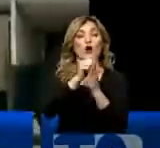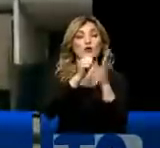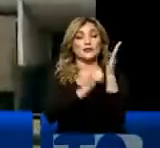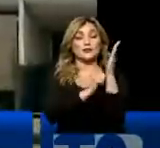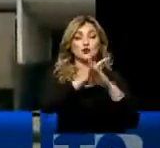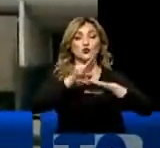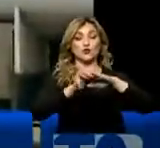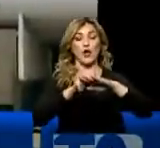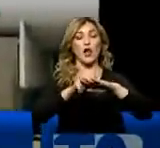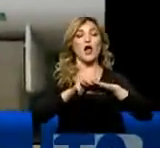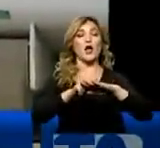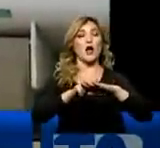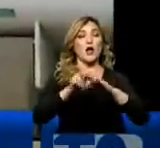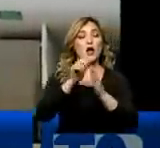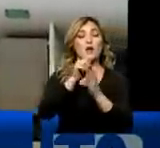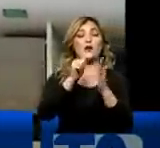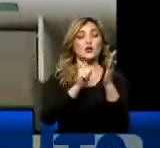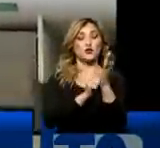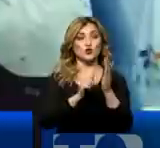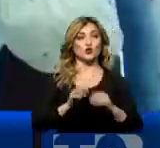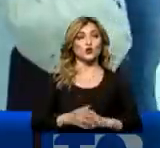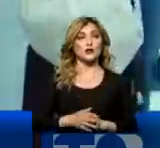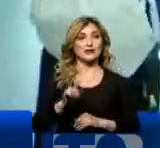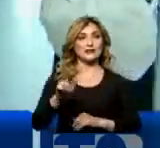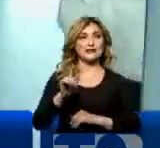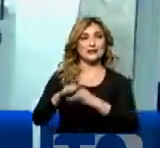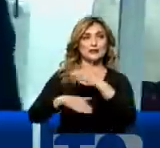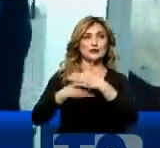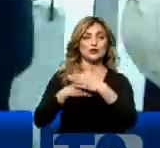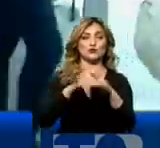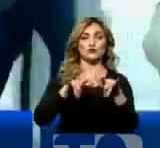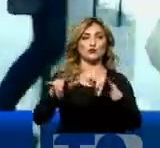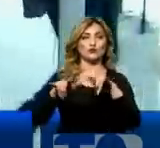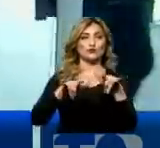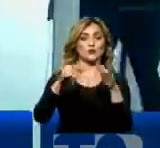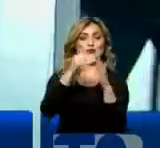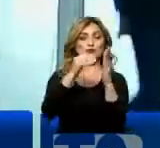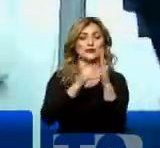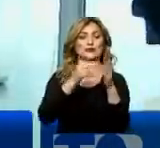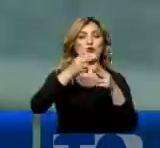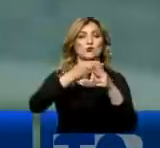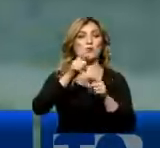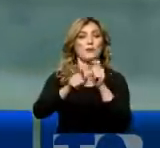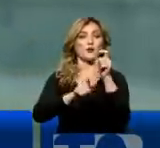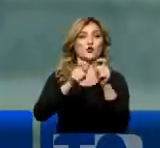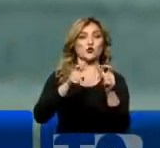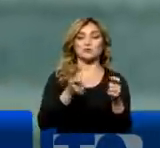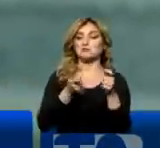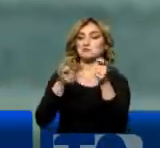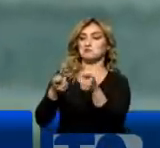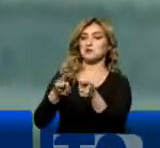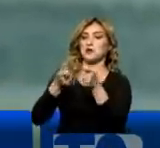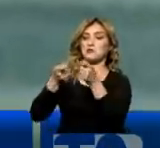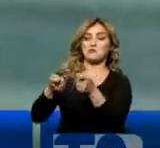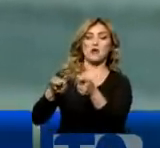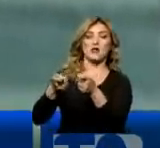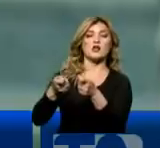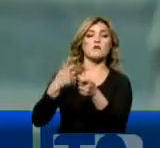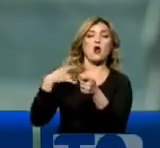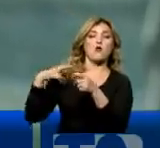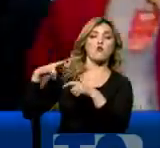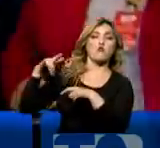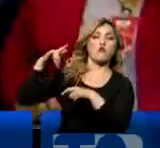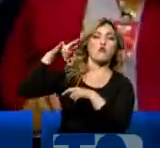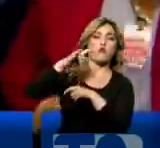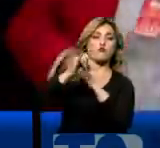Por disposición del Ministerio de Salud Pública, las aerolíneas se han visto obligadas a entregar la lista de pasajeros que provienen de vuelos